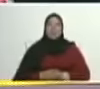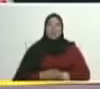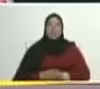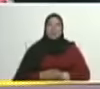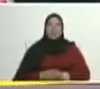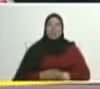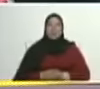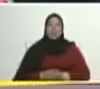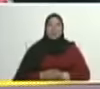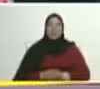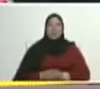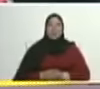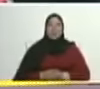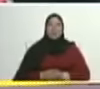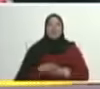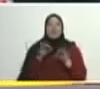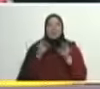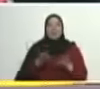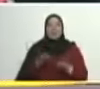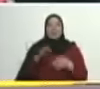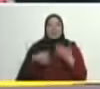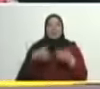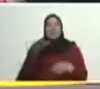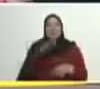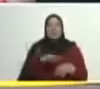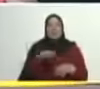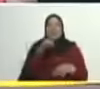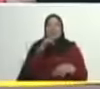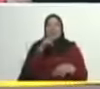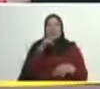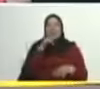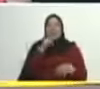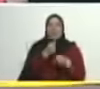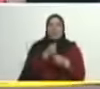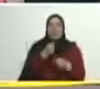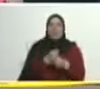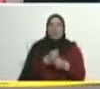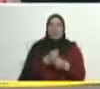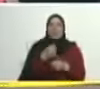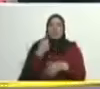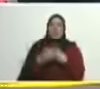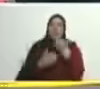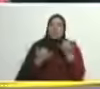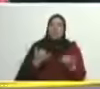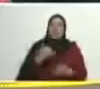por sus frutos los conoceréis. Se dice la cita.